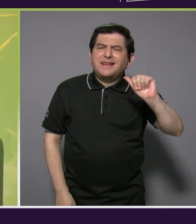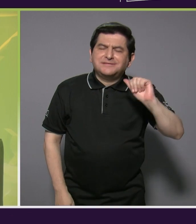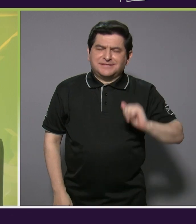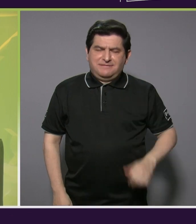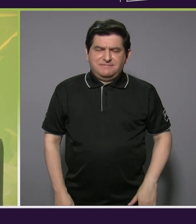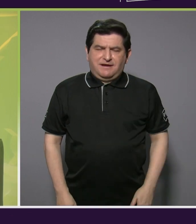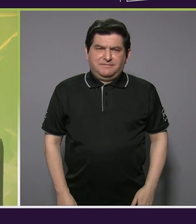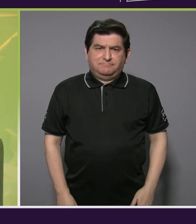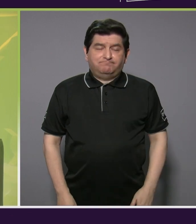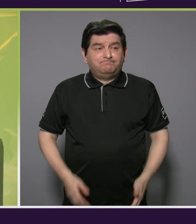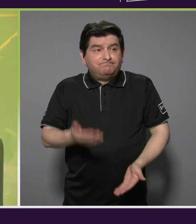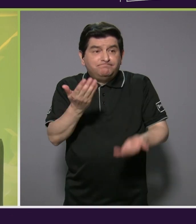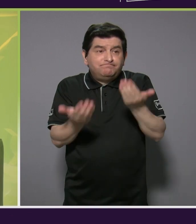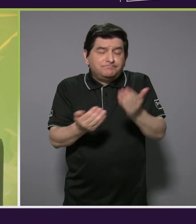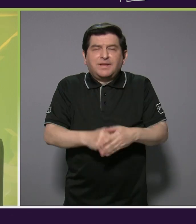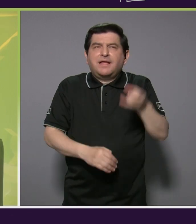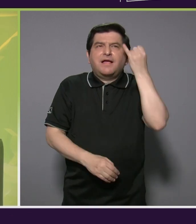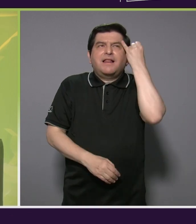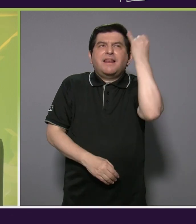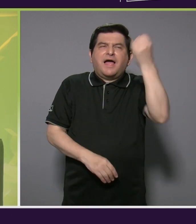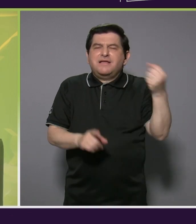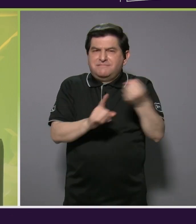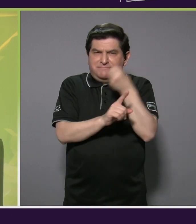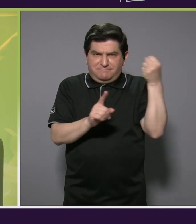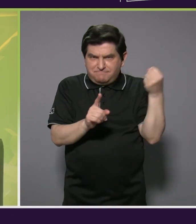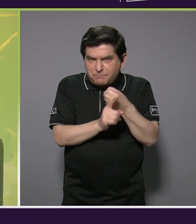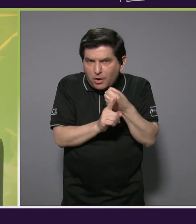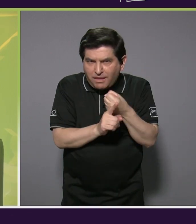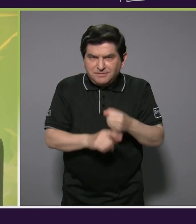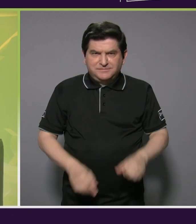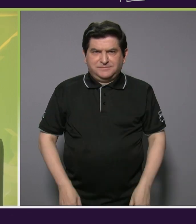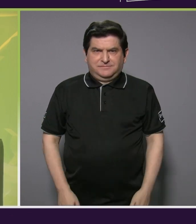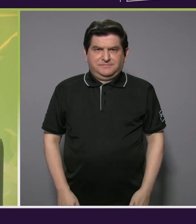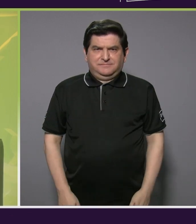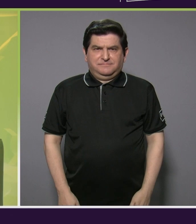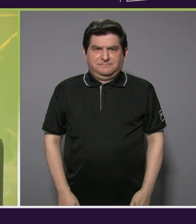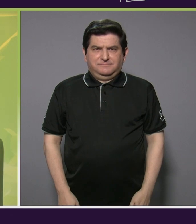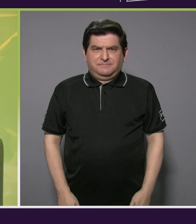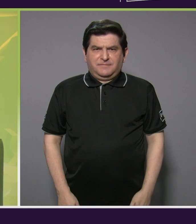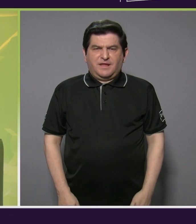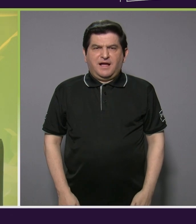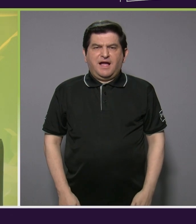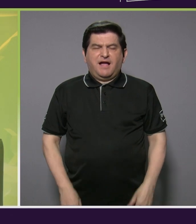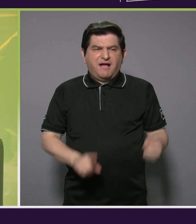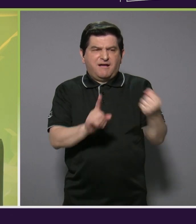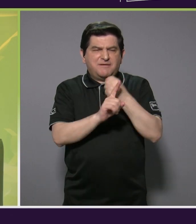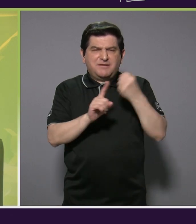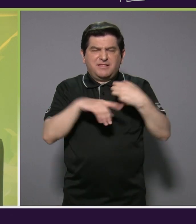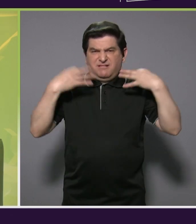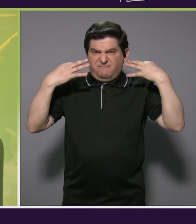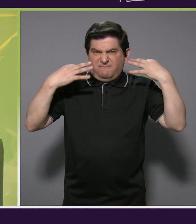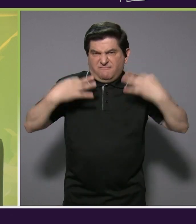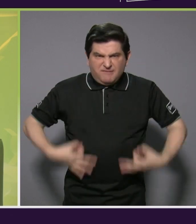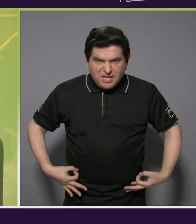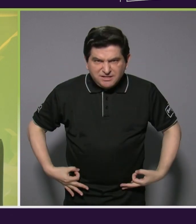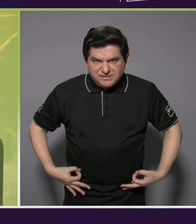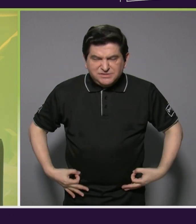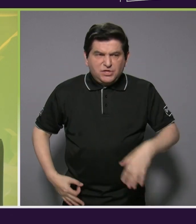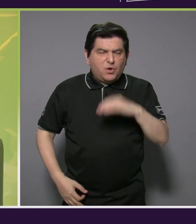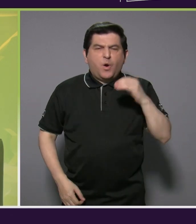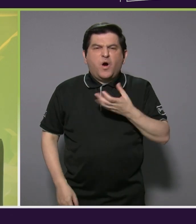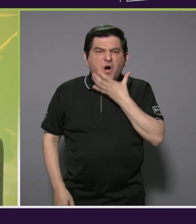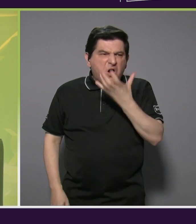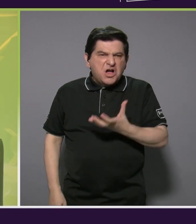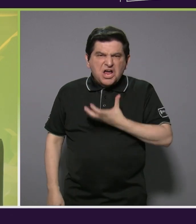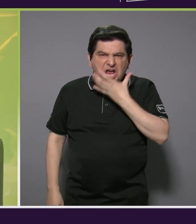que de repente la concepción de violencia que tenemos es cuando hay un maltrato físico, ¿verdad? O gritos,